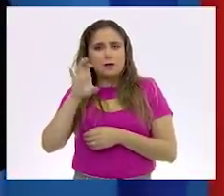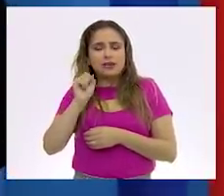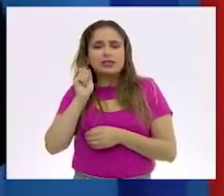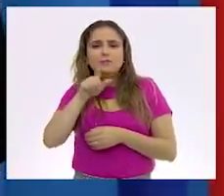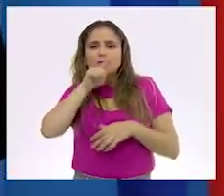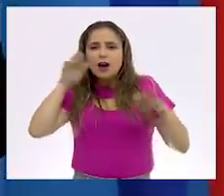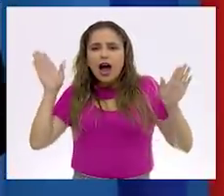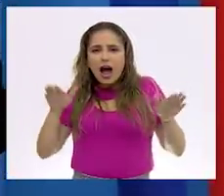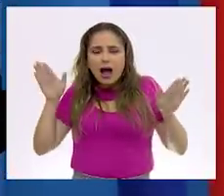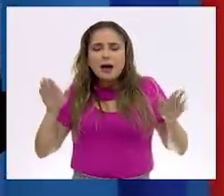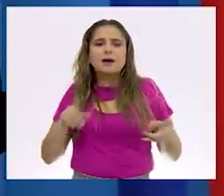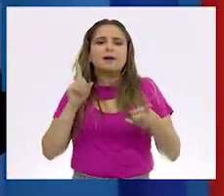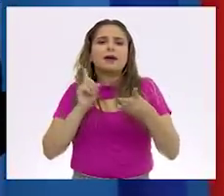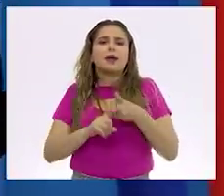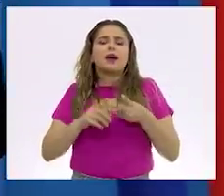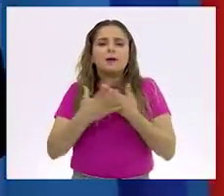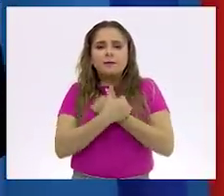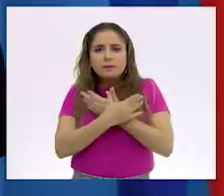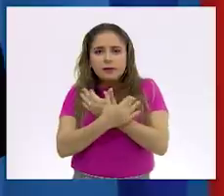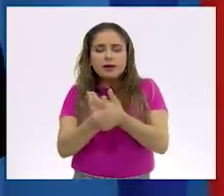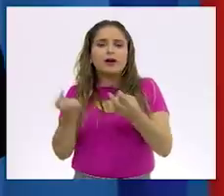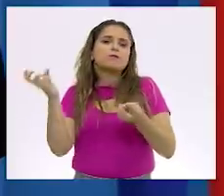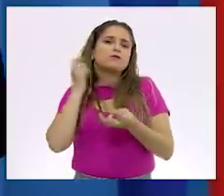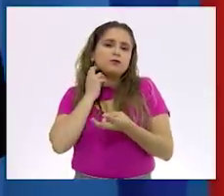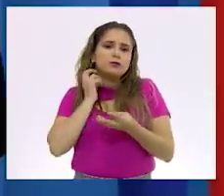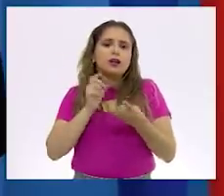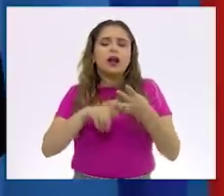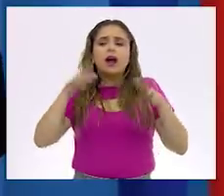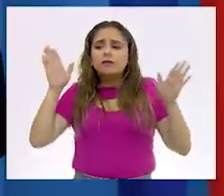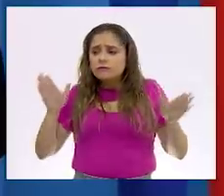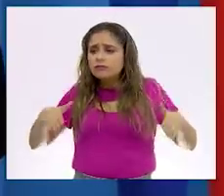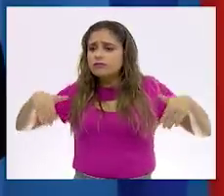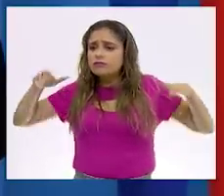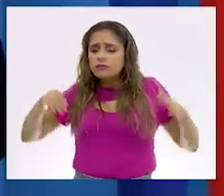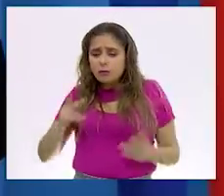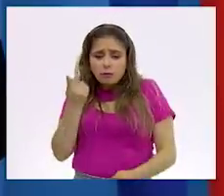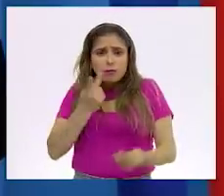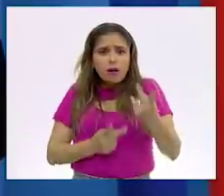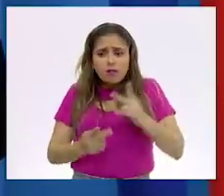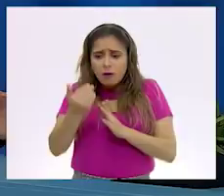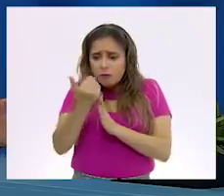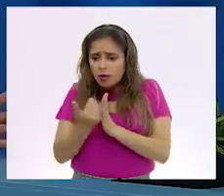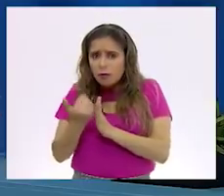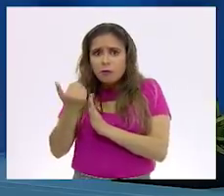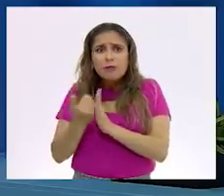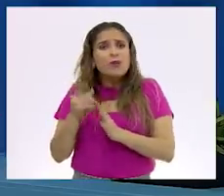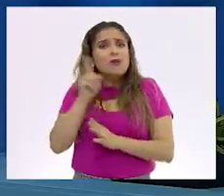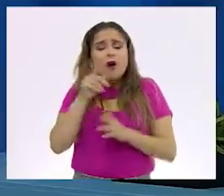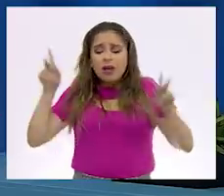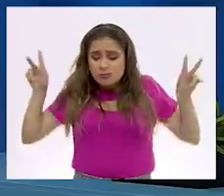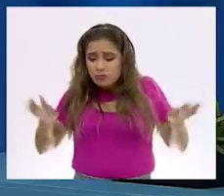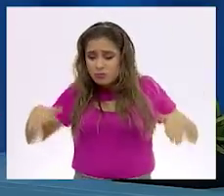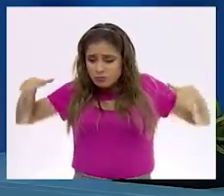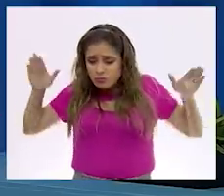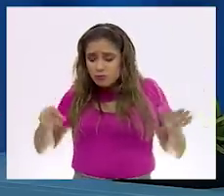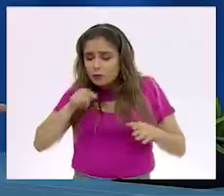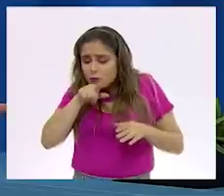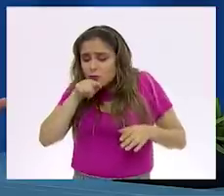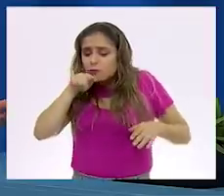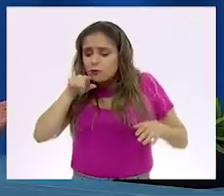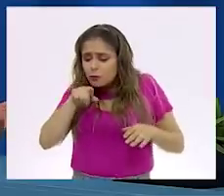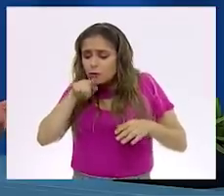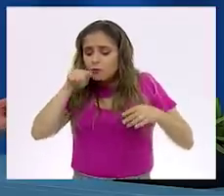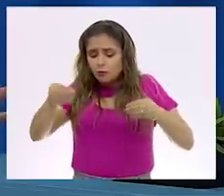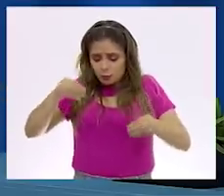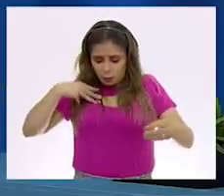ciudad y que se están quedando sin su hábitat natural. Por supuesto, maestro. ¿Y esto tiene que ver